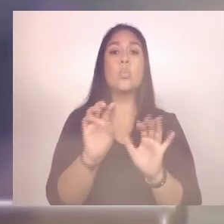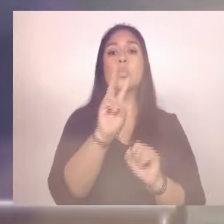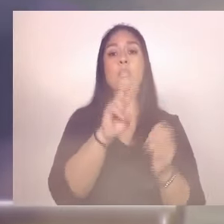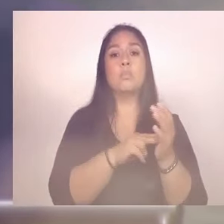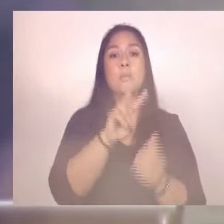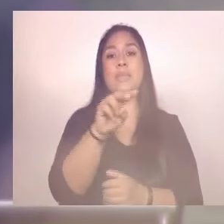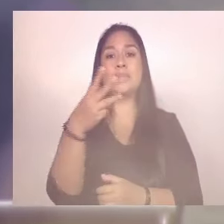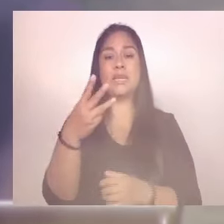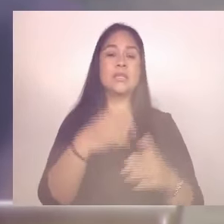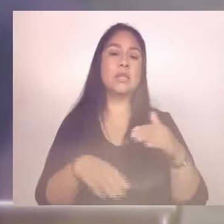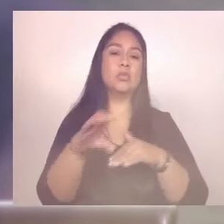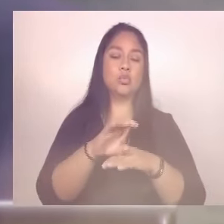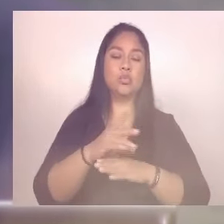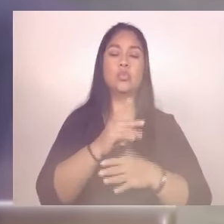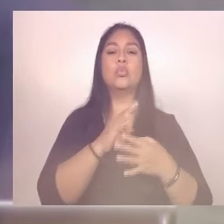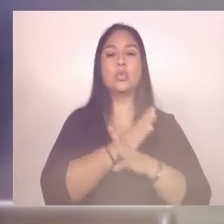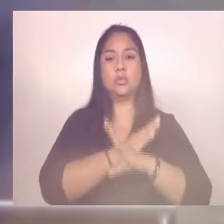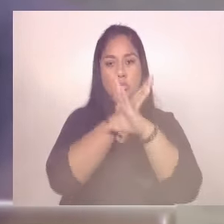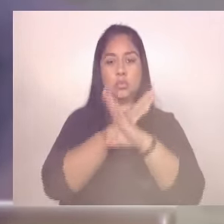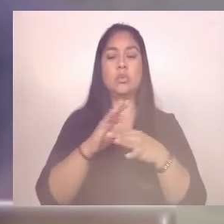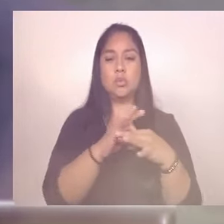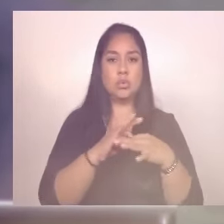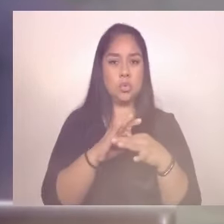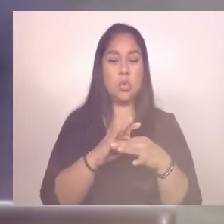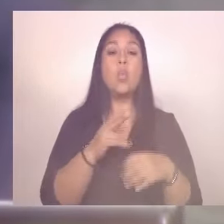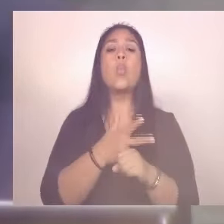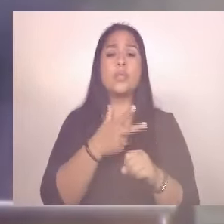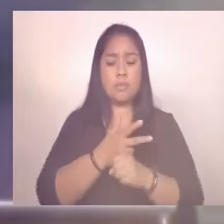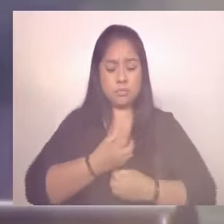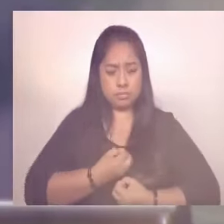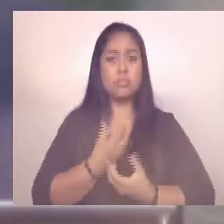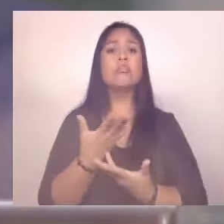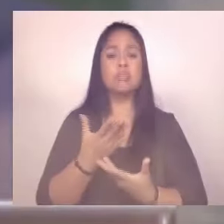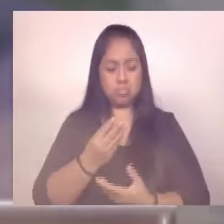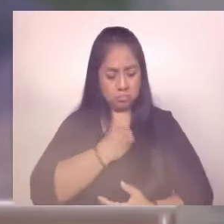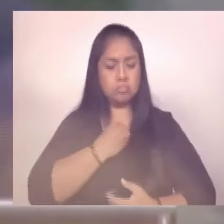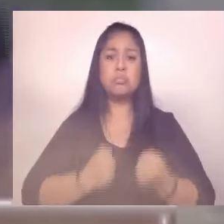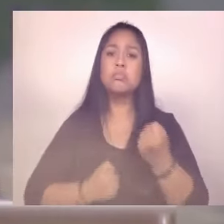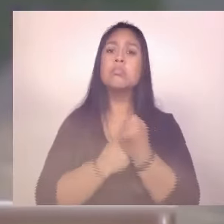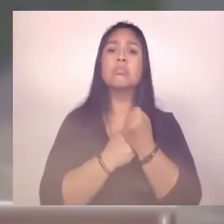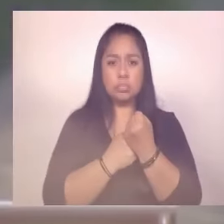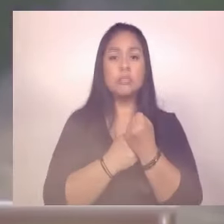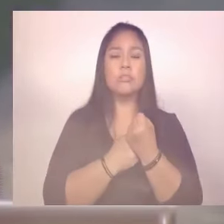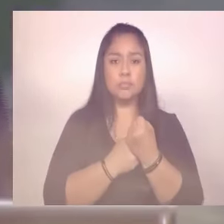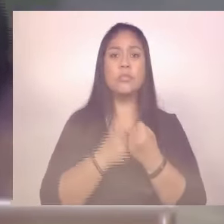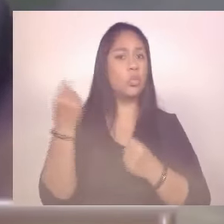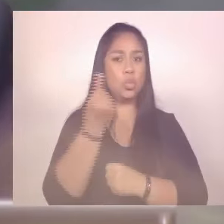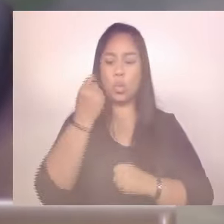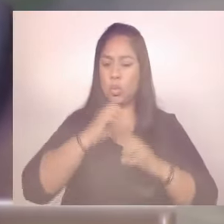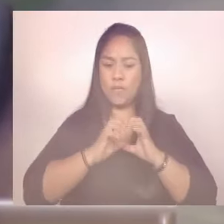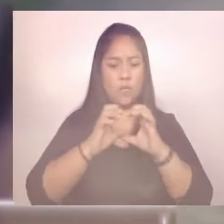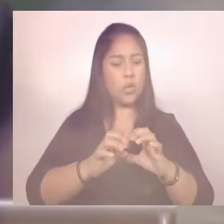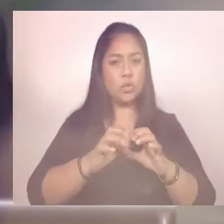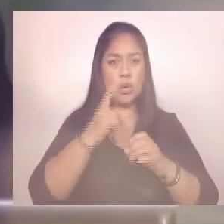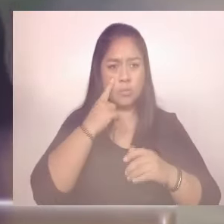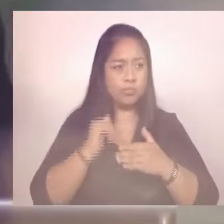2699-2023 del Consejo de Seguridad de la organización. Guatemala expresa su disposición de apoyar todo